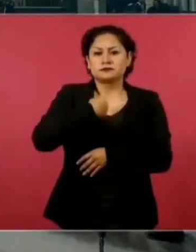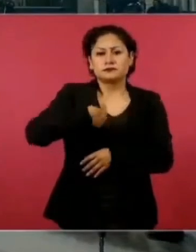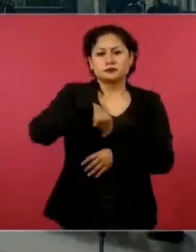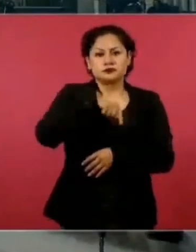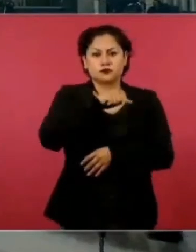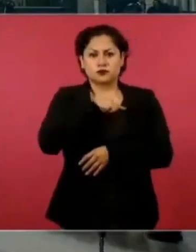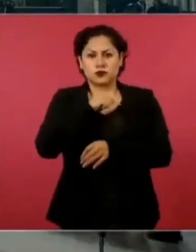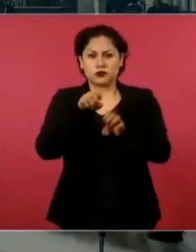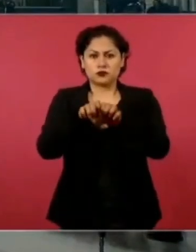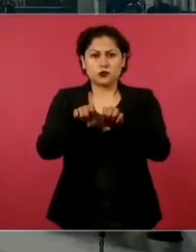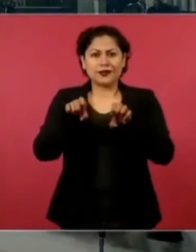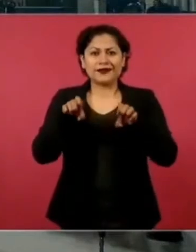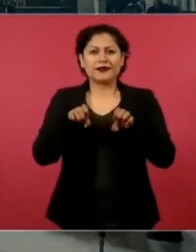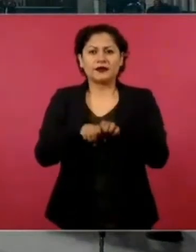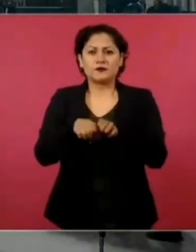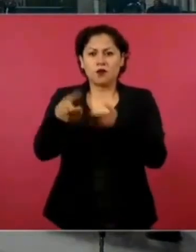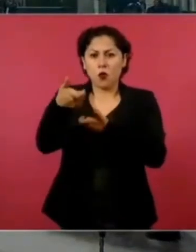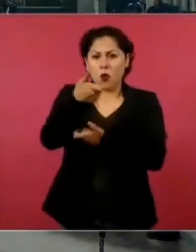economistas,